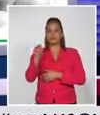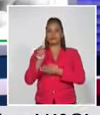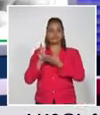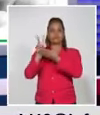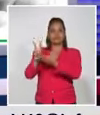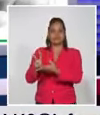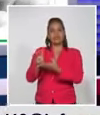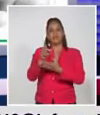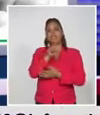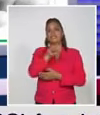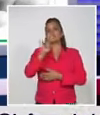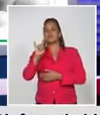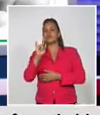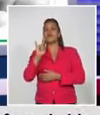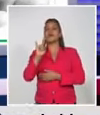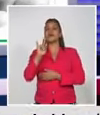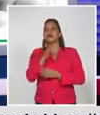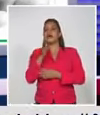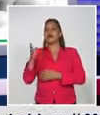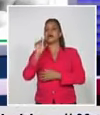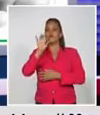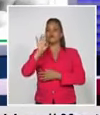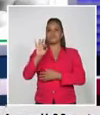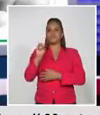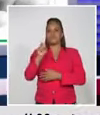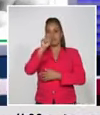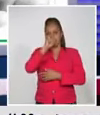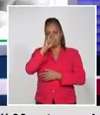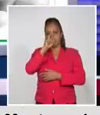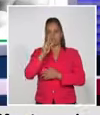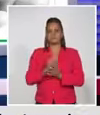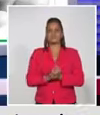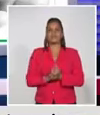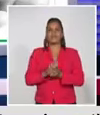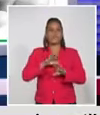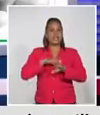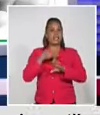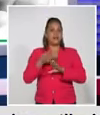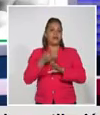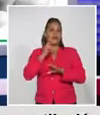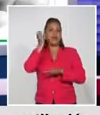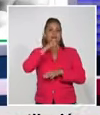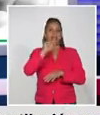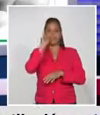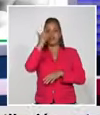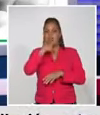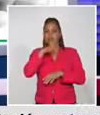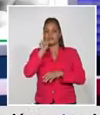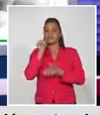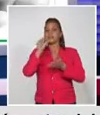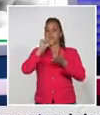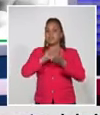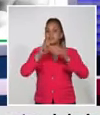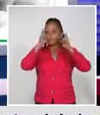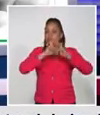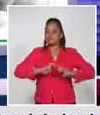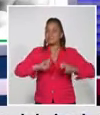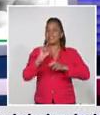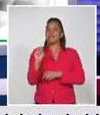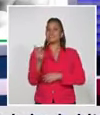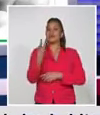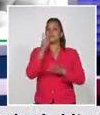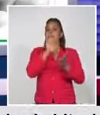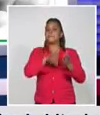80 años, mientras que el inyectable Abdala del Centro de Ingeniería Genética y Biotecnología, la segunda propuesta de